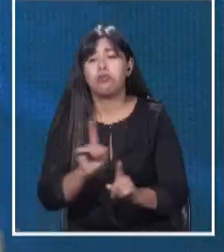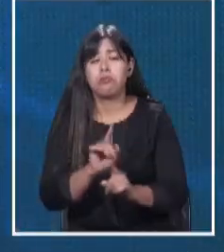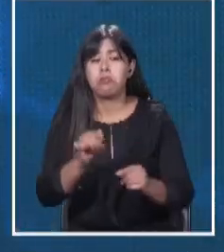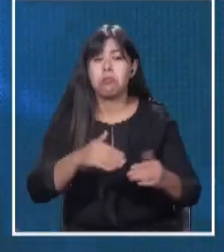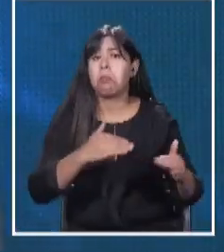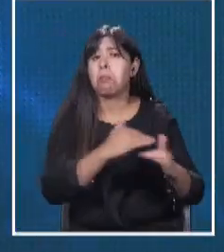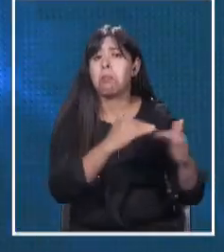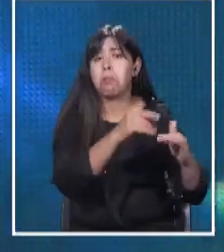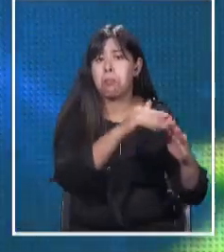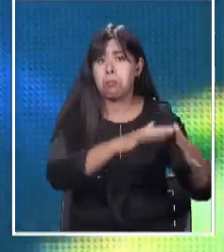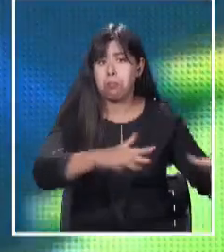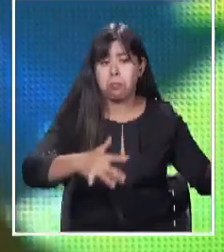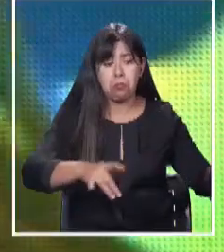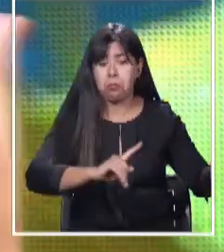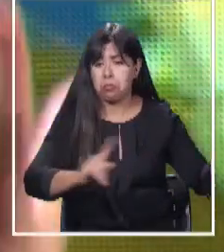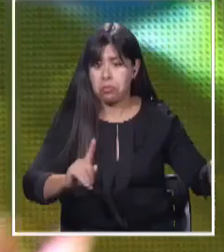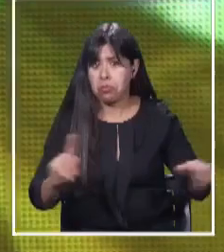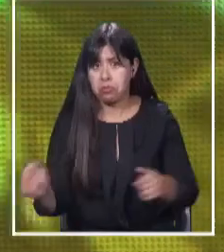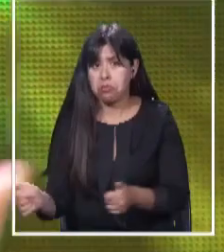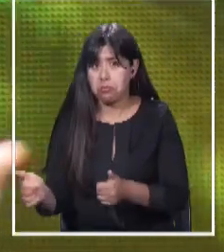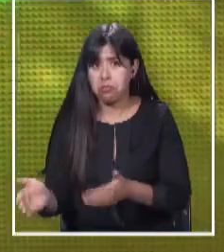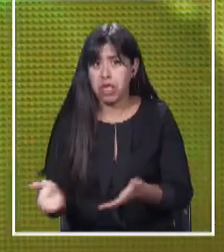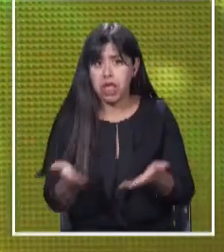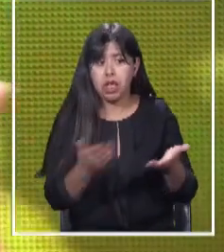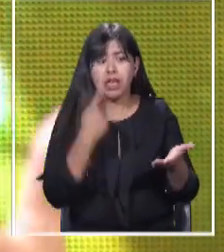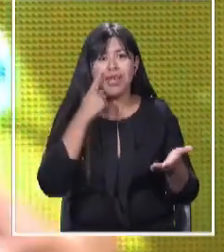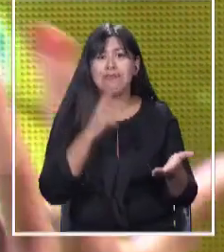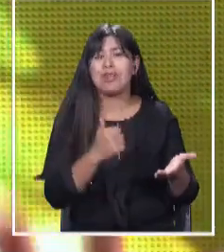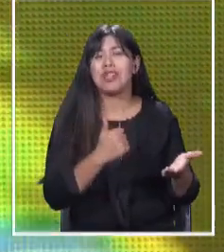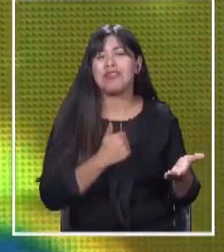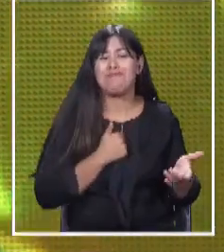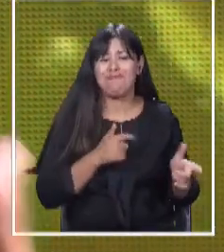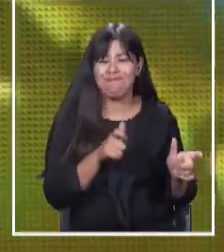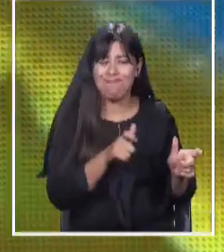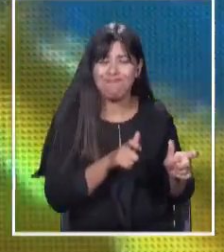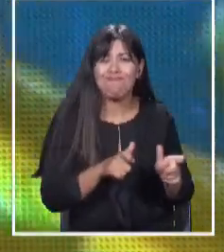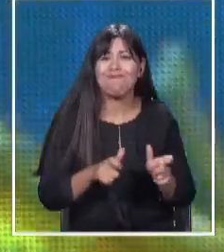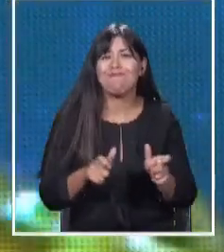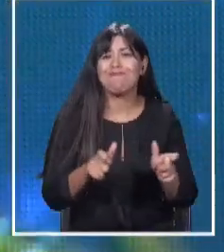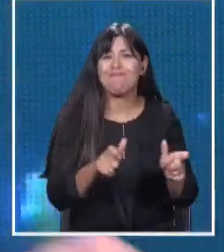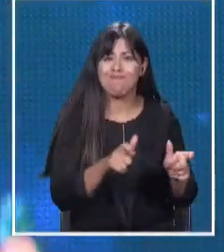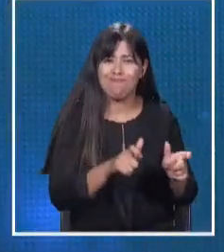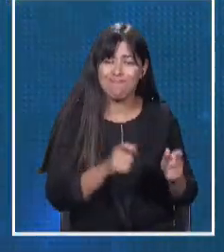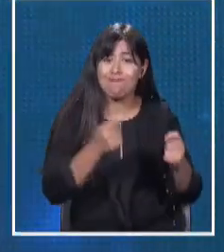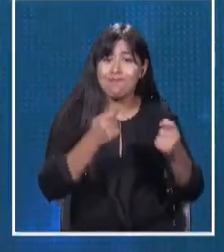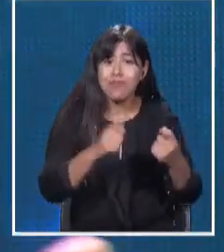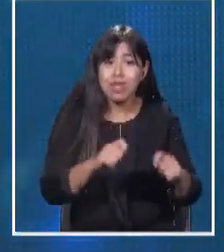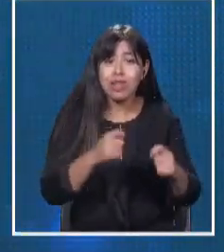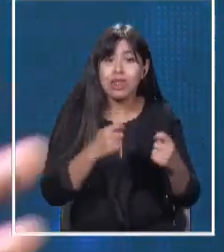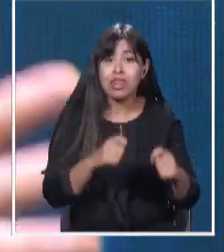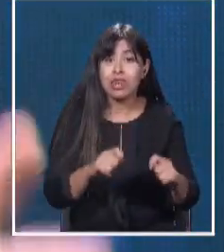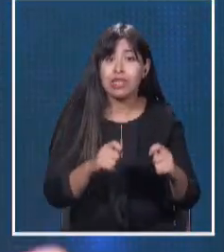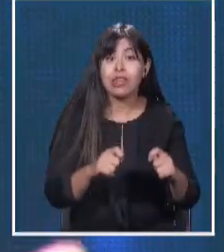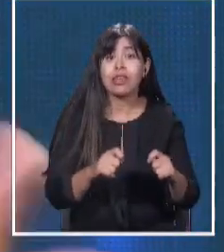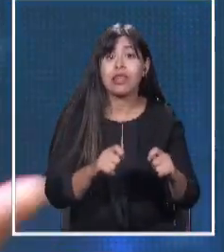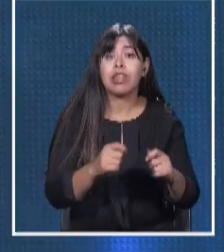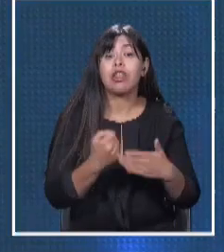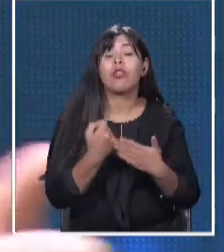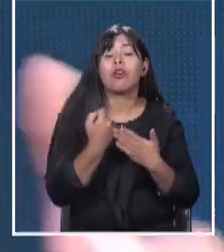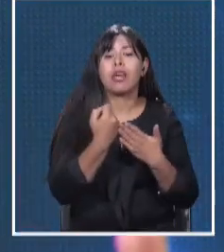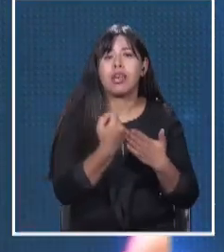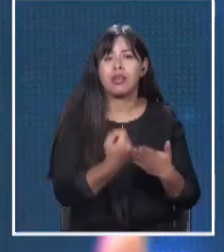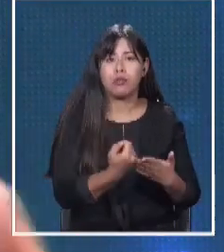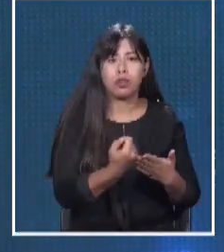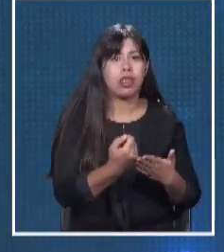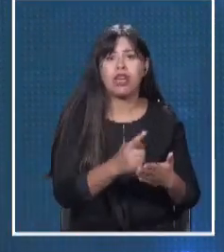cualquier otra, sino que lo que hace es monitorear justamente esa actividad, tratando en la medida de lo posible de ayudar a